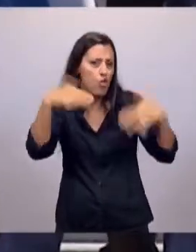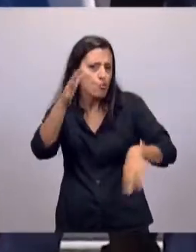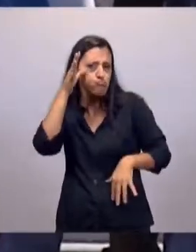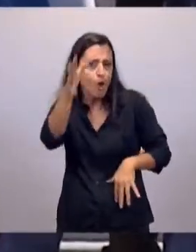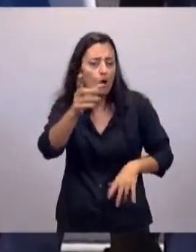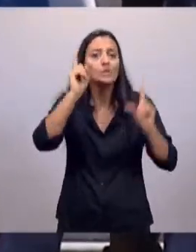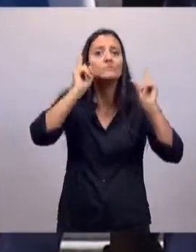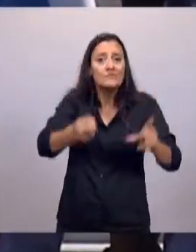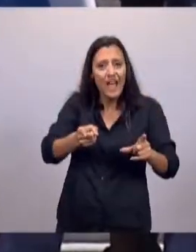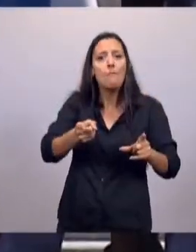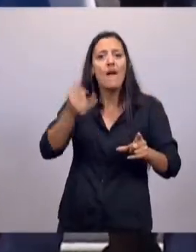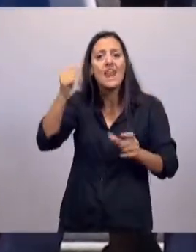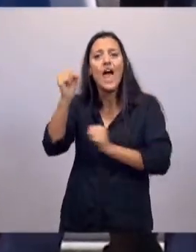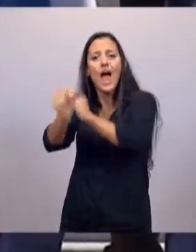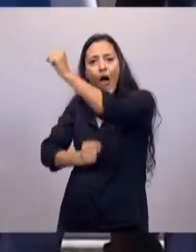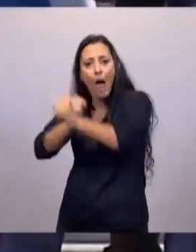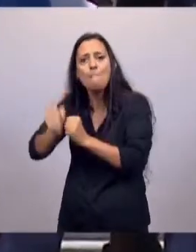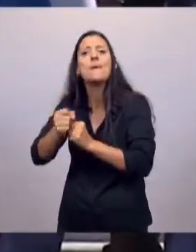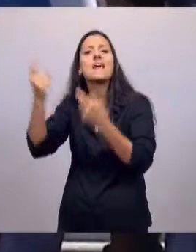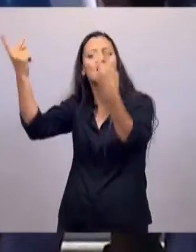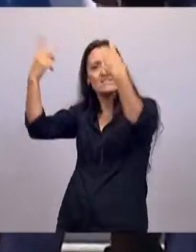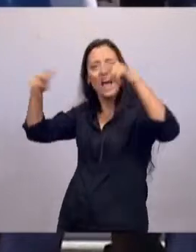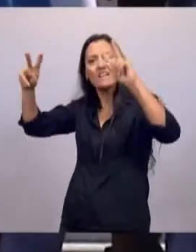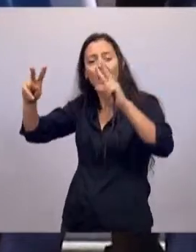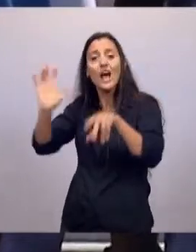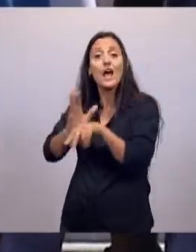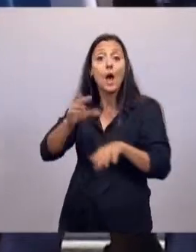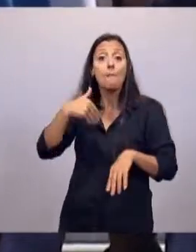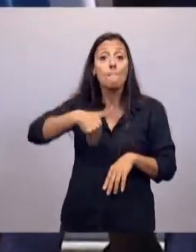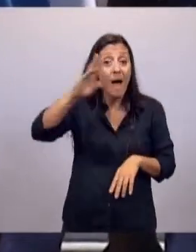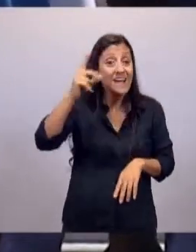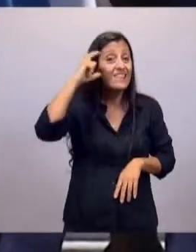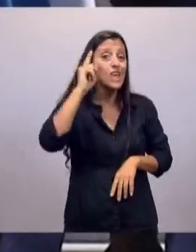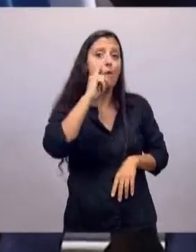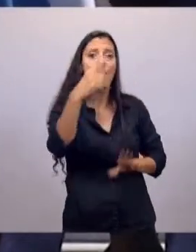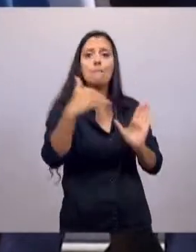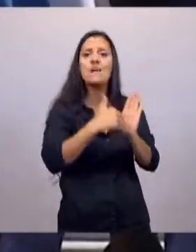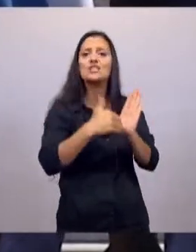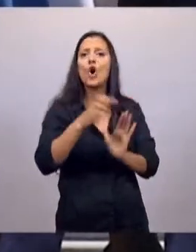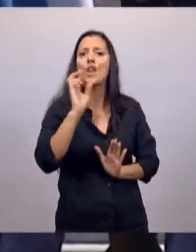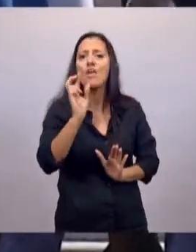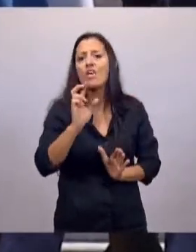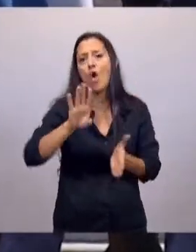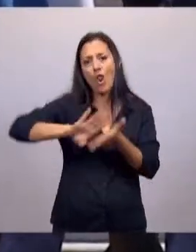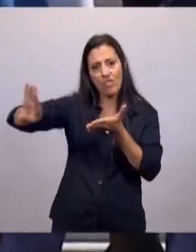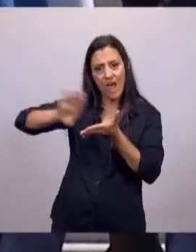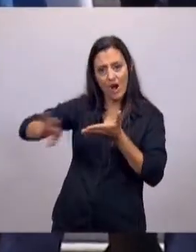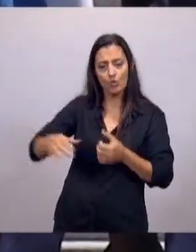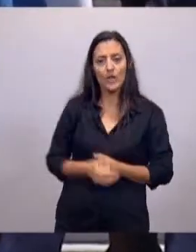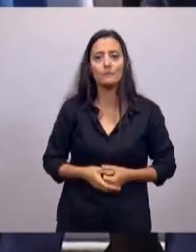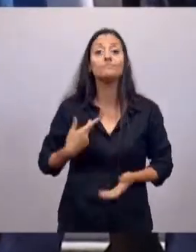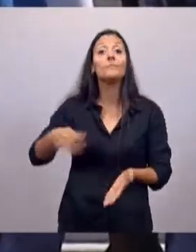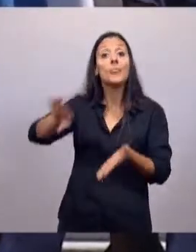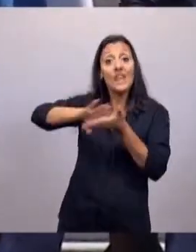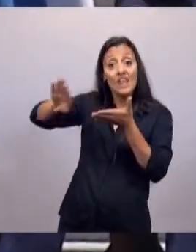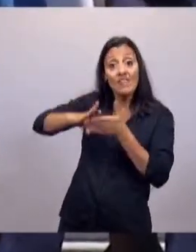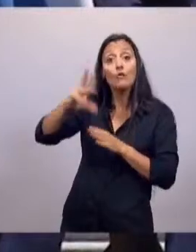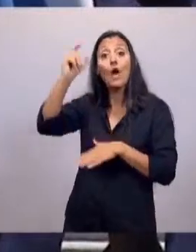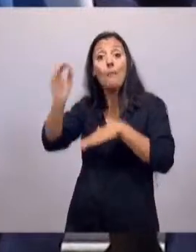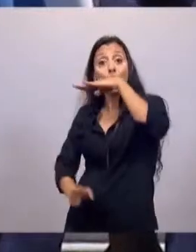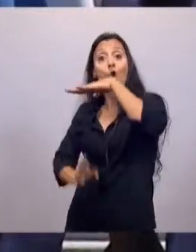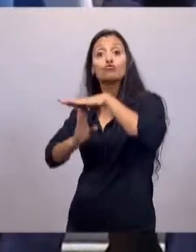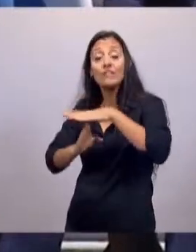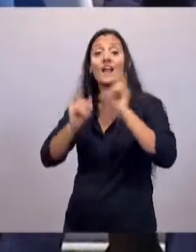utilidades retenidas a las empresas extranjeras alcanzan los 10.000 millones de dólares. La deuda del Banco Central